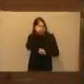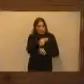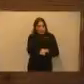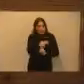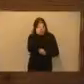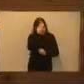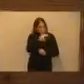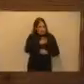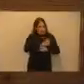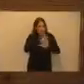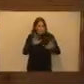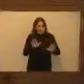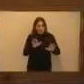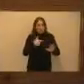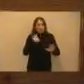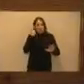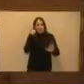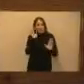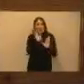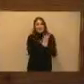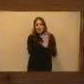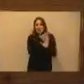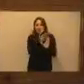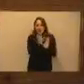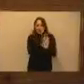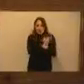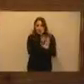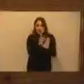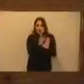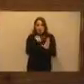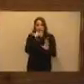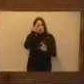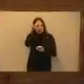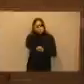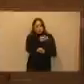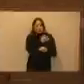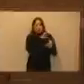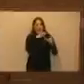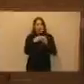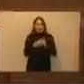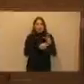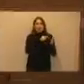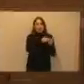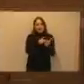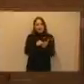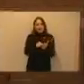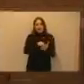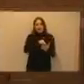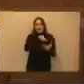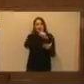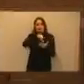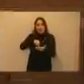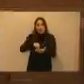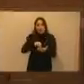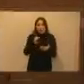respeto mucho y sé separar en este caso la escucha a los colectivos y a las reivindicaciones ciudadanas de lo que se